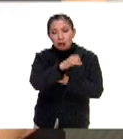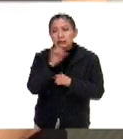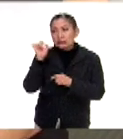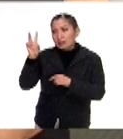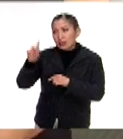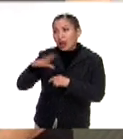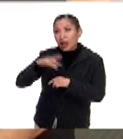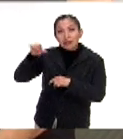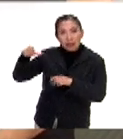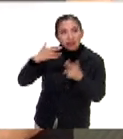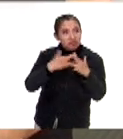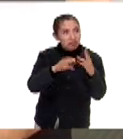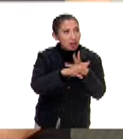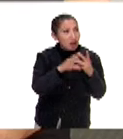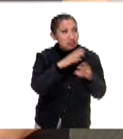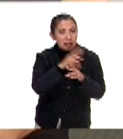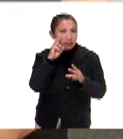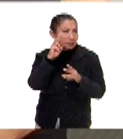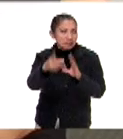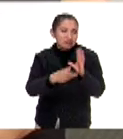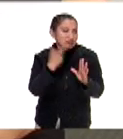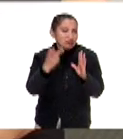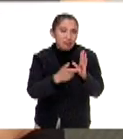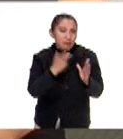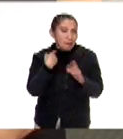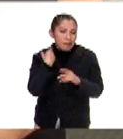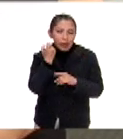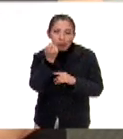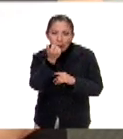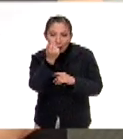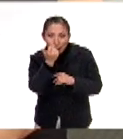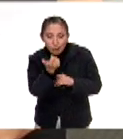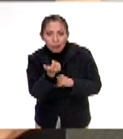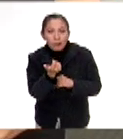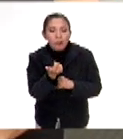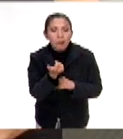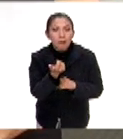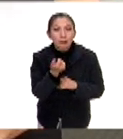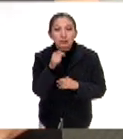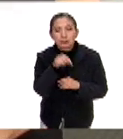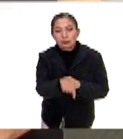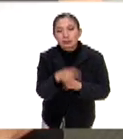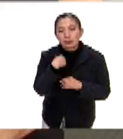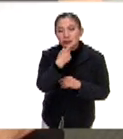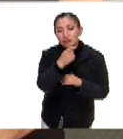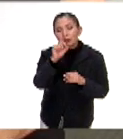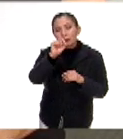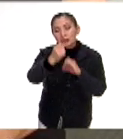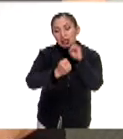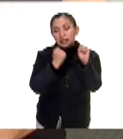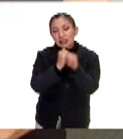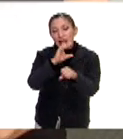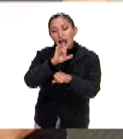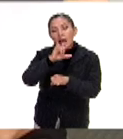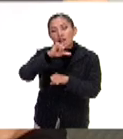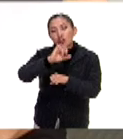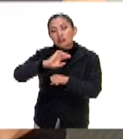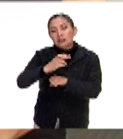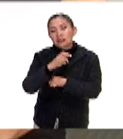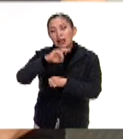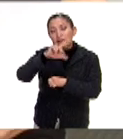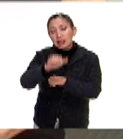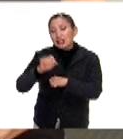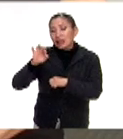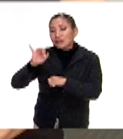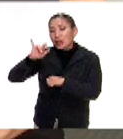es, pues aquí sí hay cosas que se han visto muy poco. Son los 120 años de Carlos Chávez, la Fonoteca